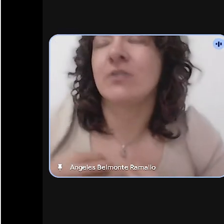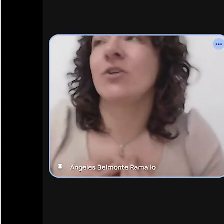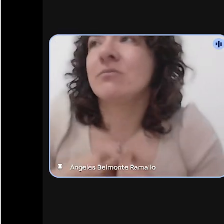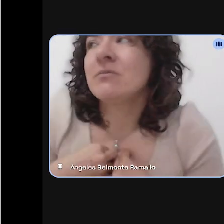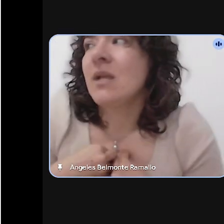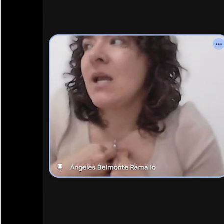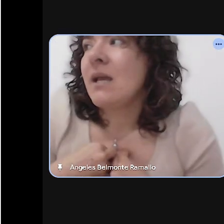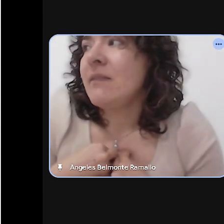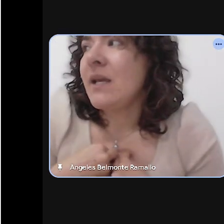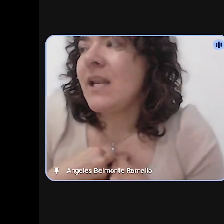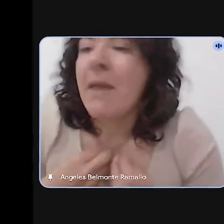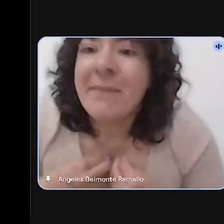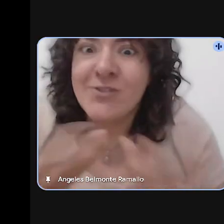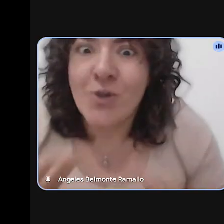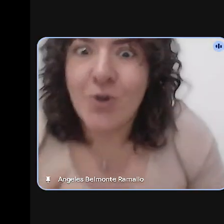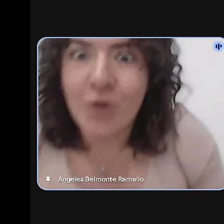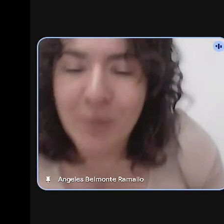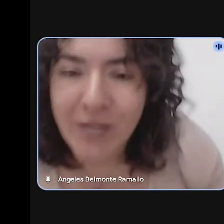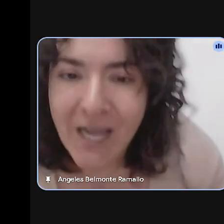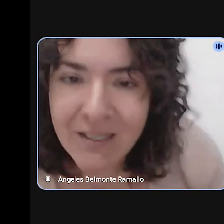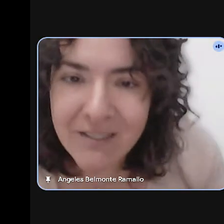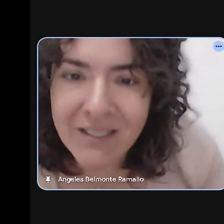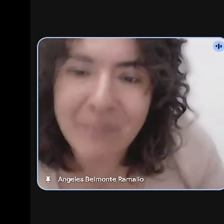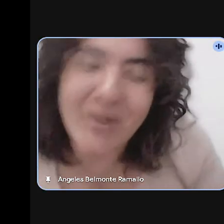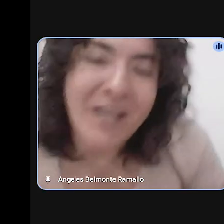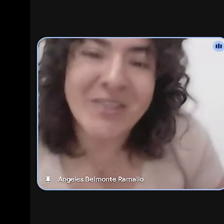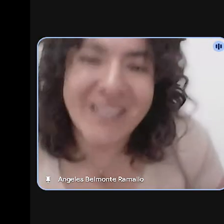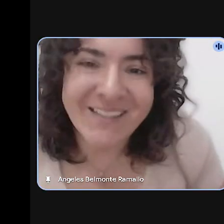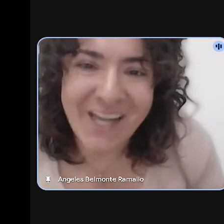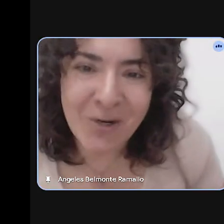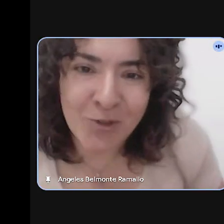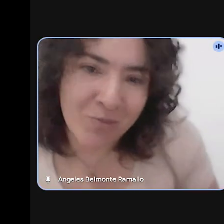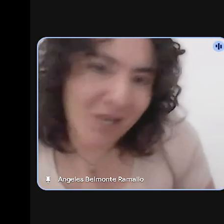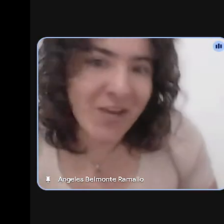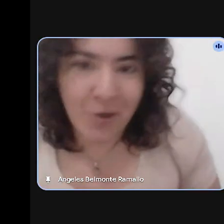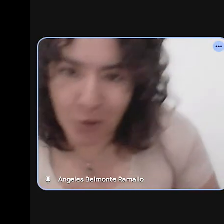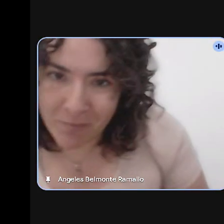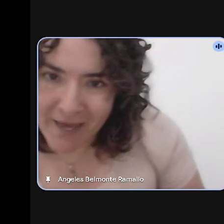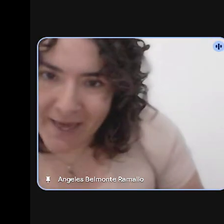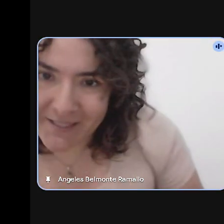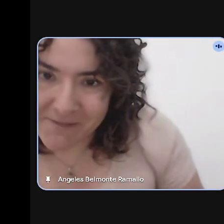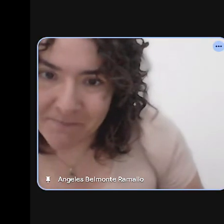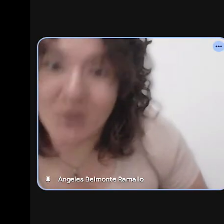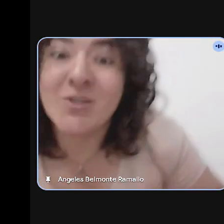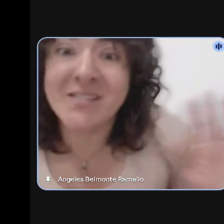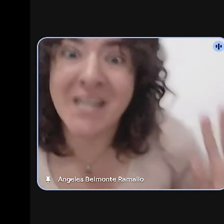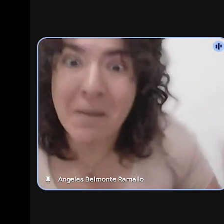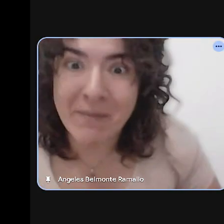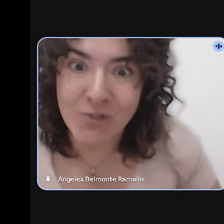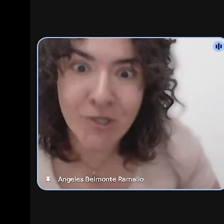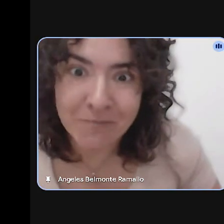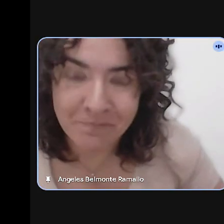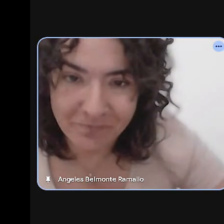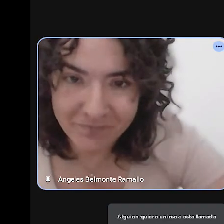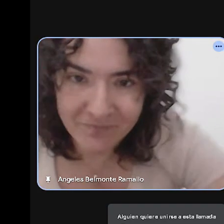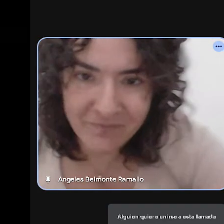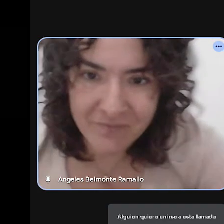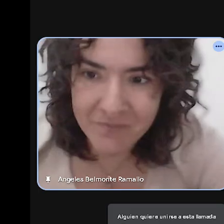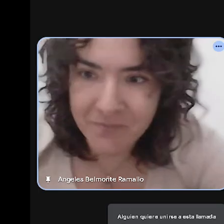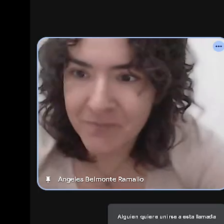esta cuestión de la expresión corporal que por ahí no están tan acostumbrados ni acostumbradas. No sé si les